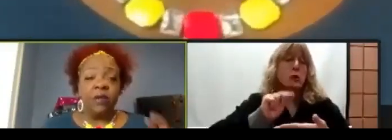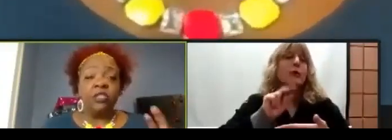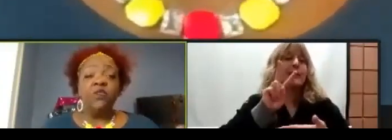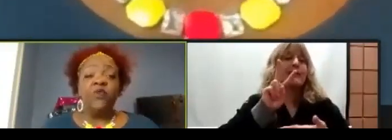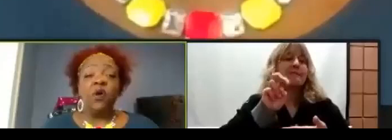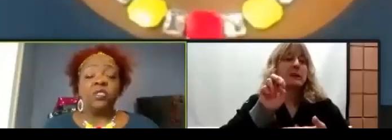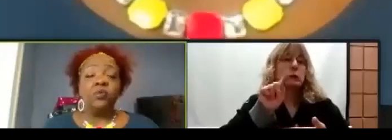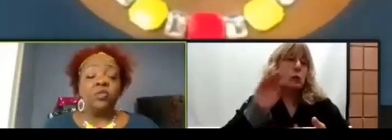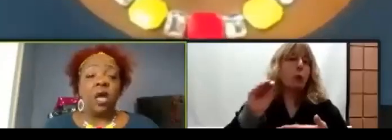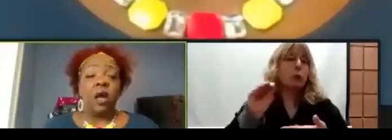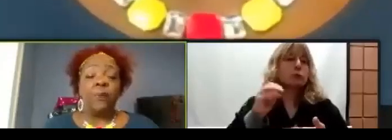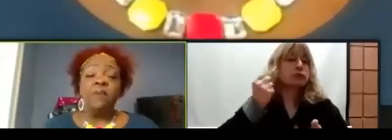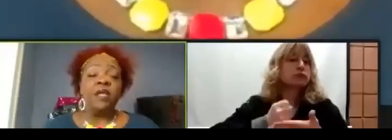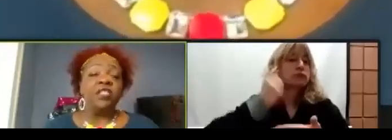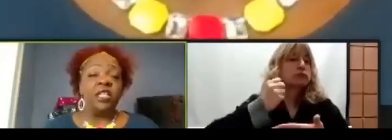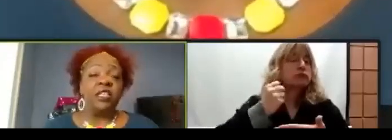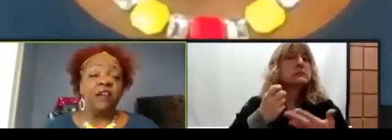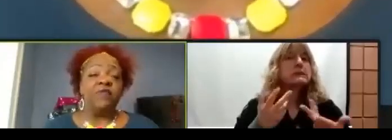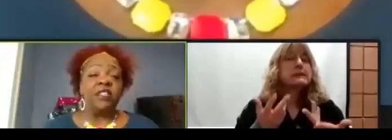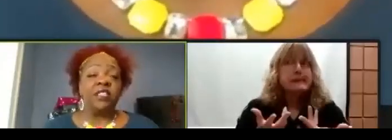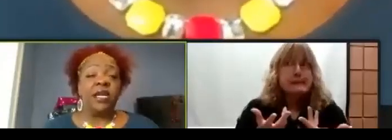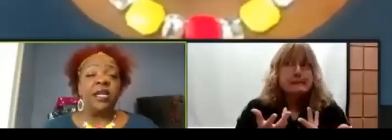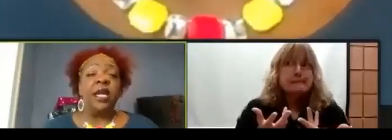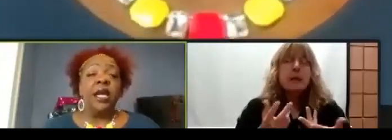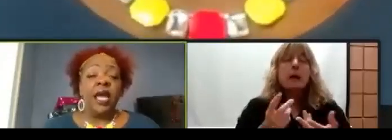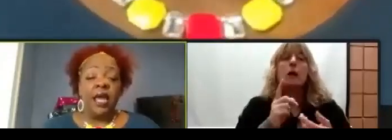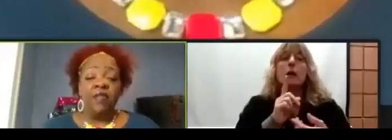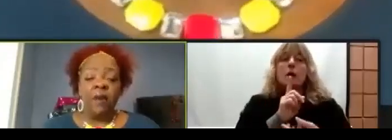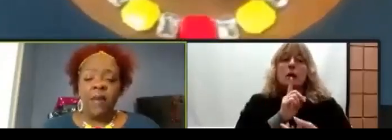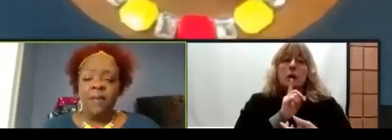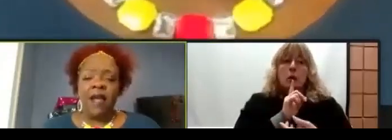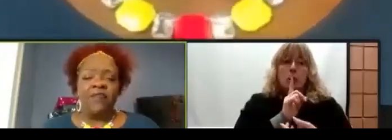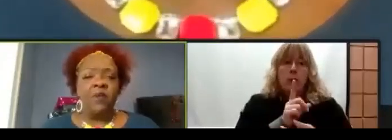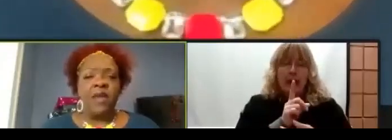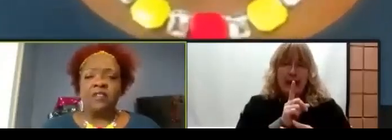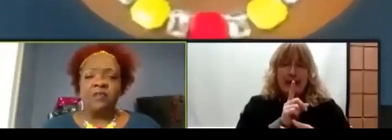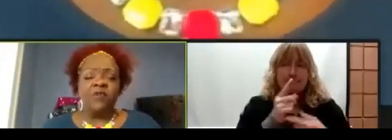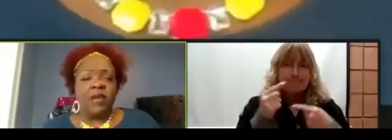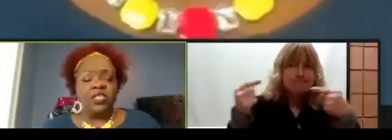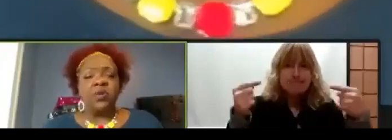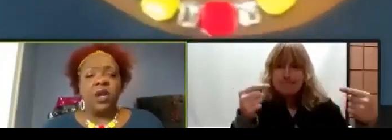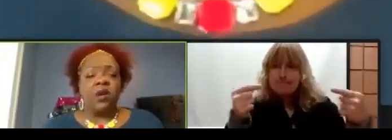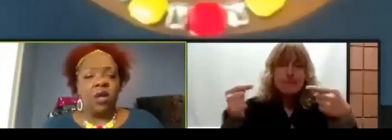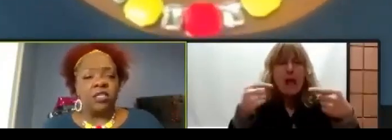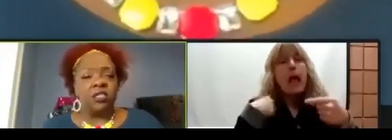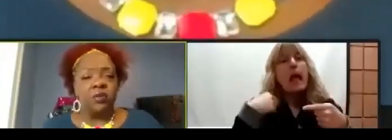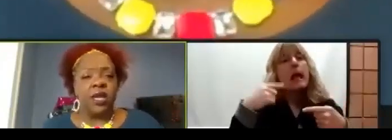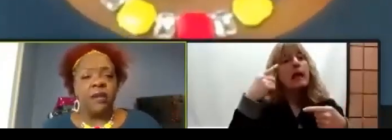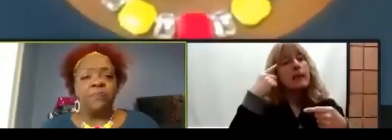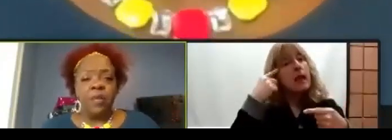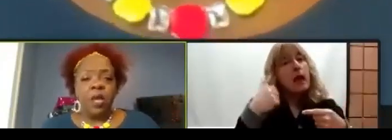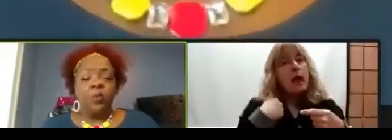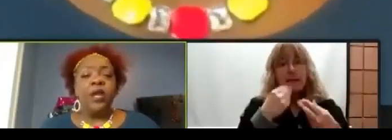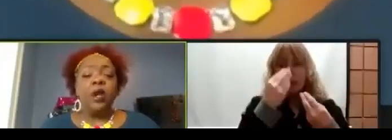puntos a esto y creo que tal vez vamos a tener un poquito de información en la pantalla sabemos que el representante